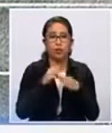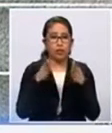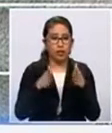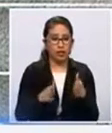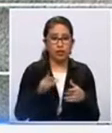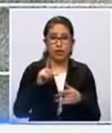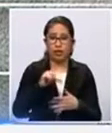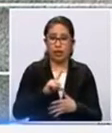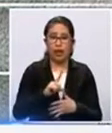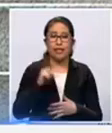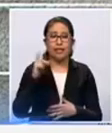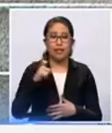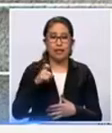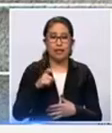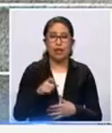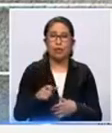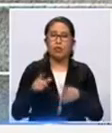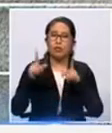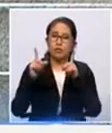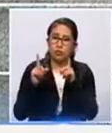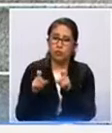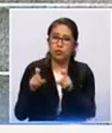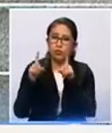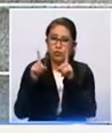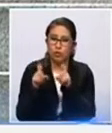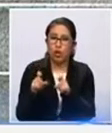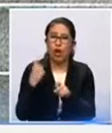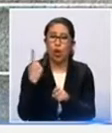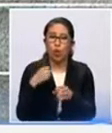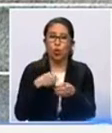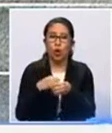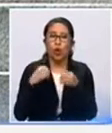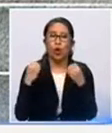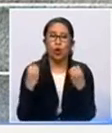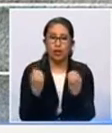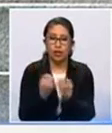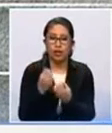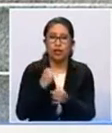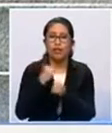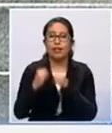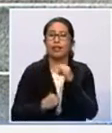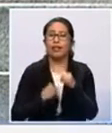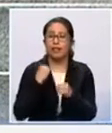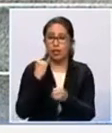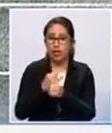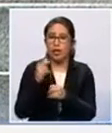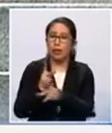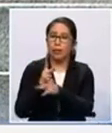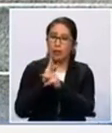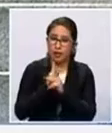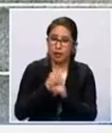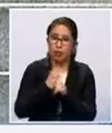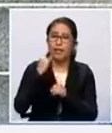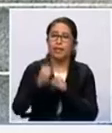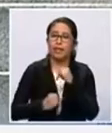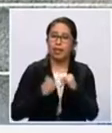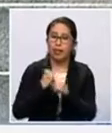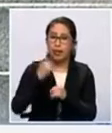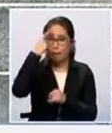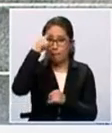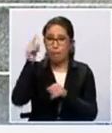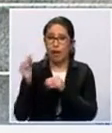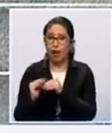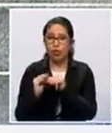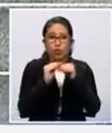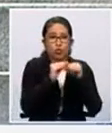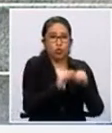mundo, tenemos que recurrir a este tipo de créditos y acceder también a donación. Para